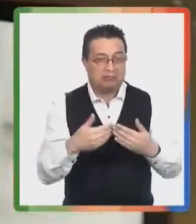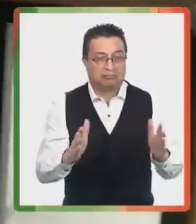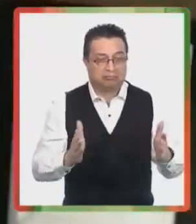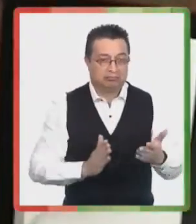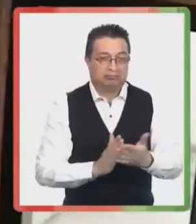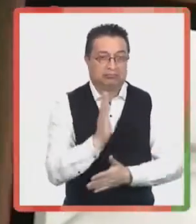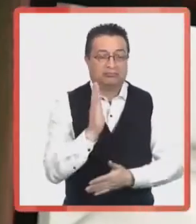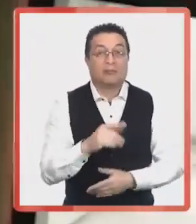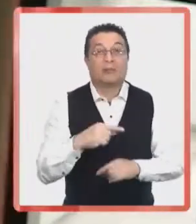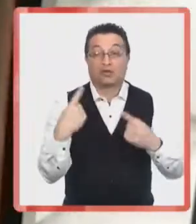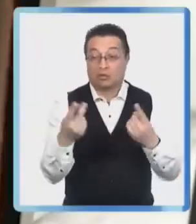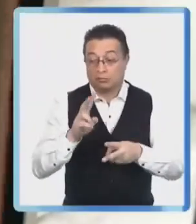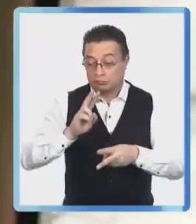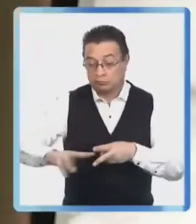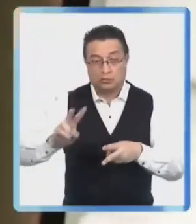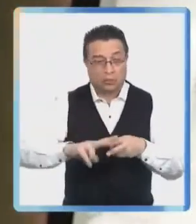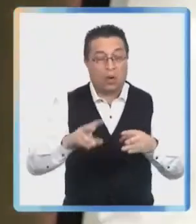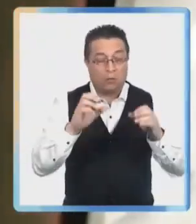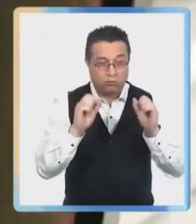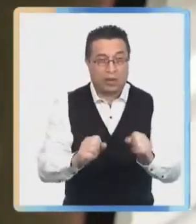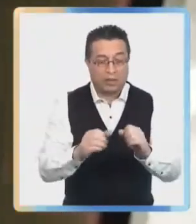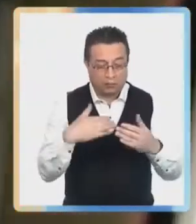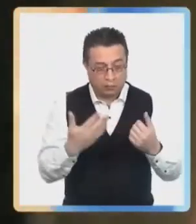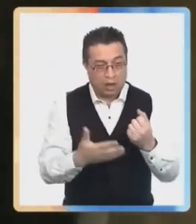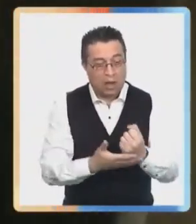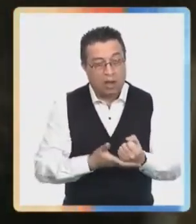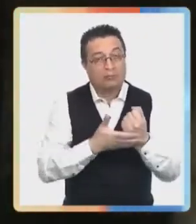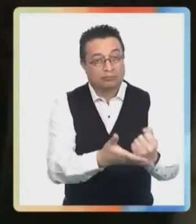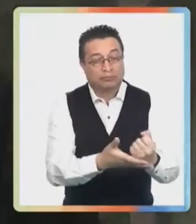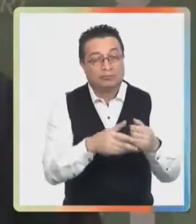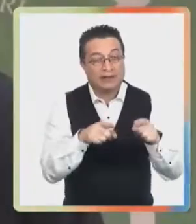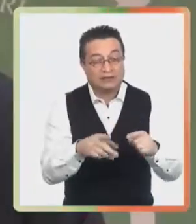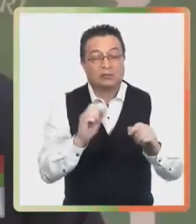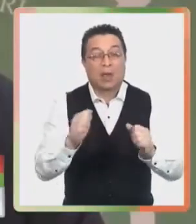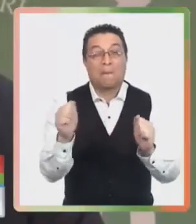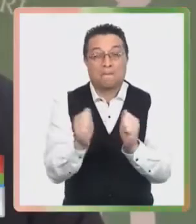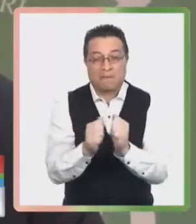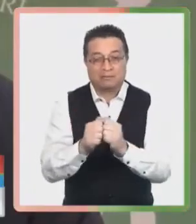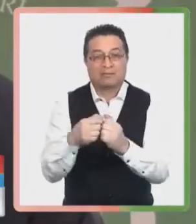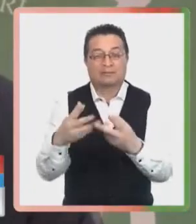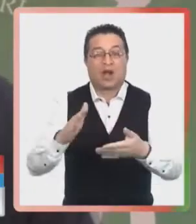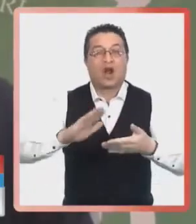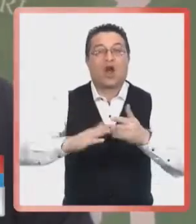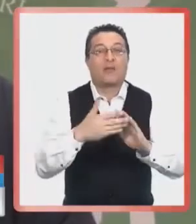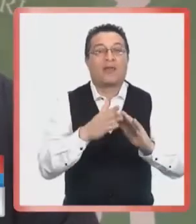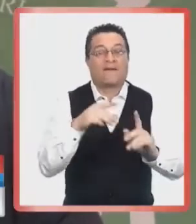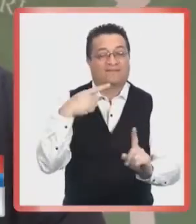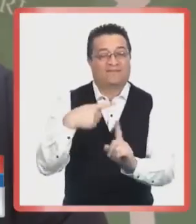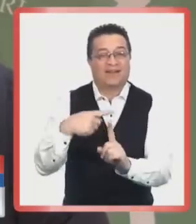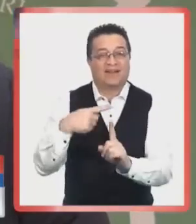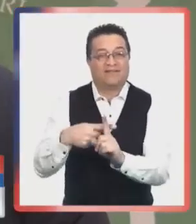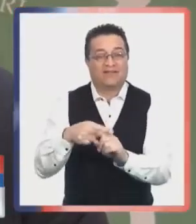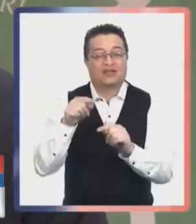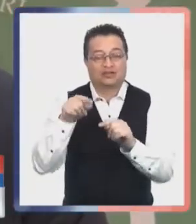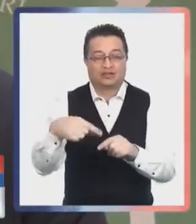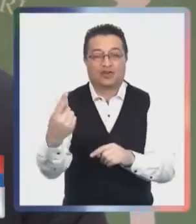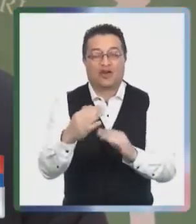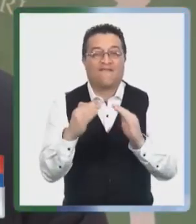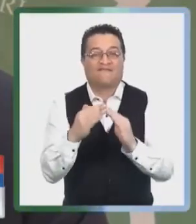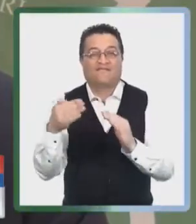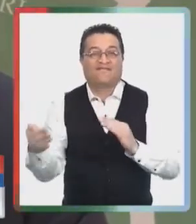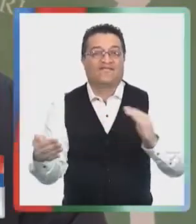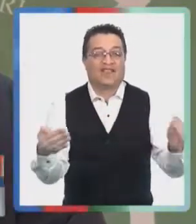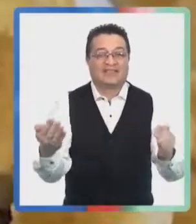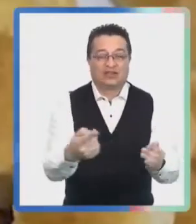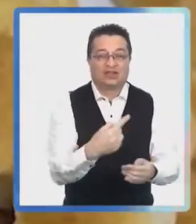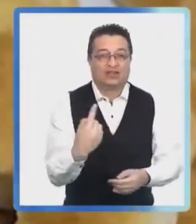de septiembre. Hemos desarrollado todas las instancias para poder aportar con esos recursos y así tener una panadería comunitaria que beneficie sobre todo hoy día a